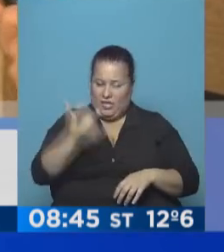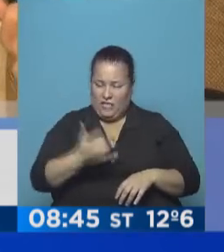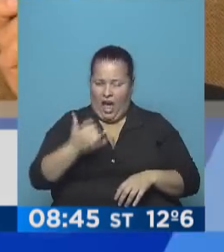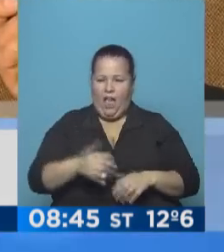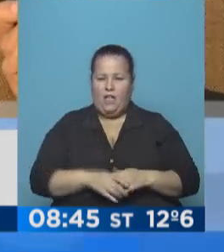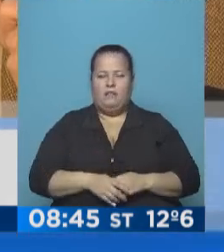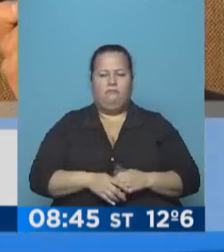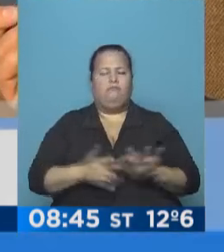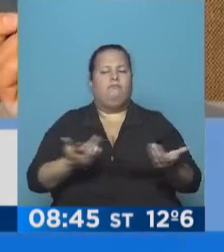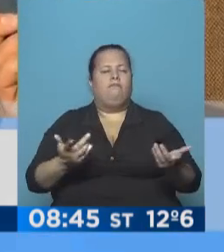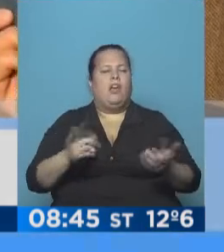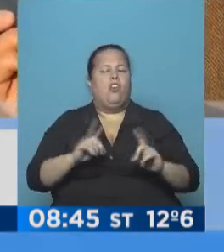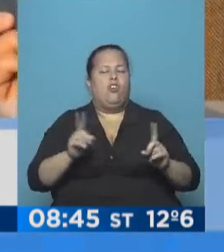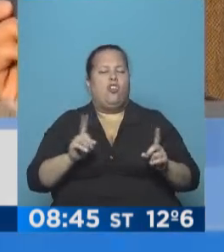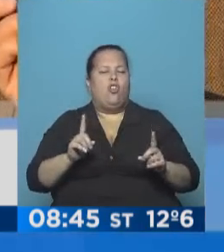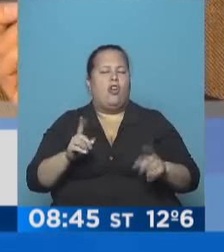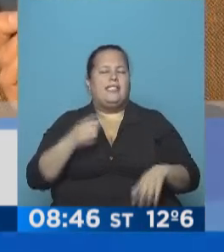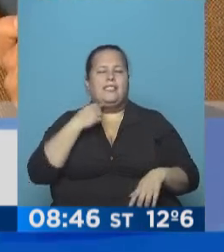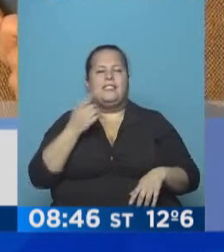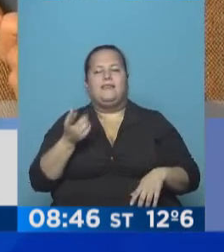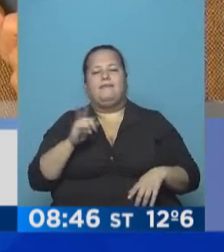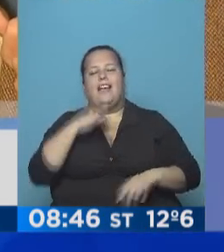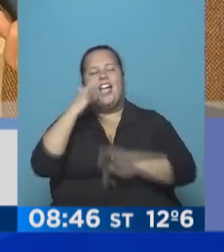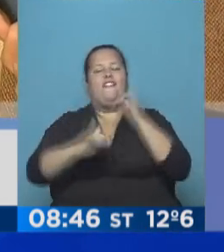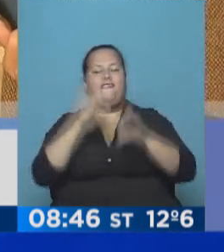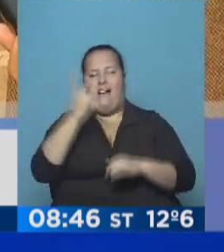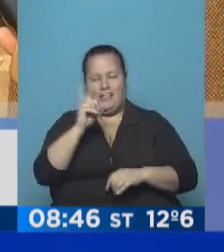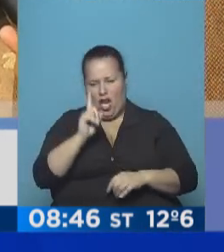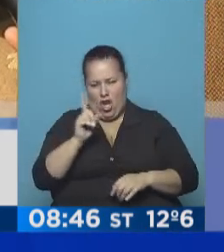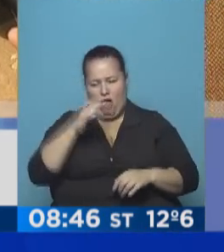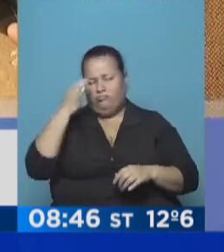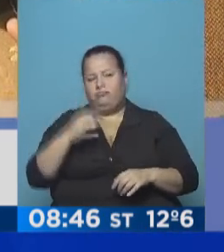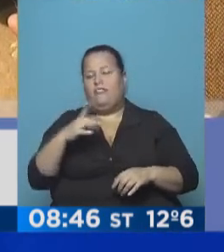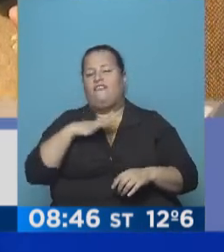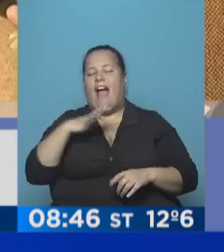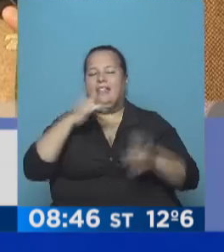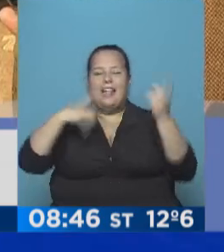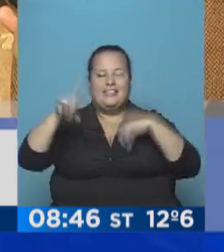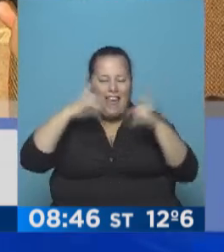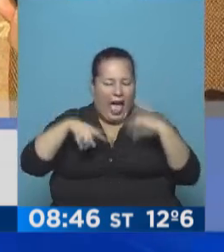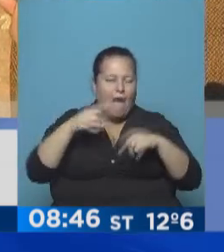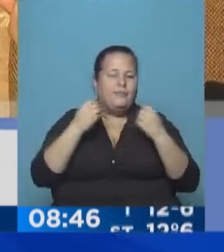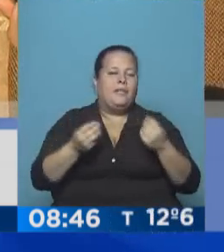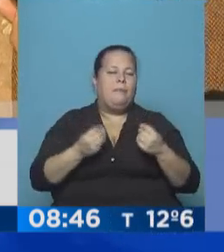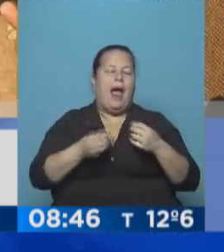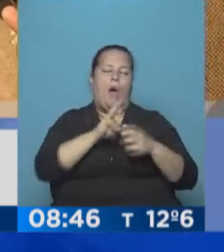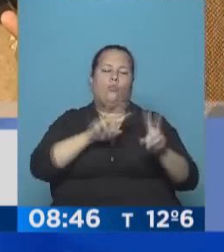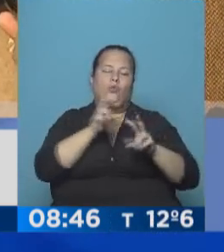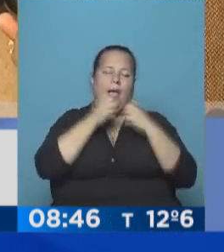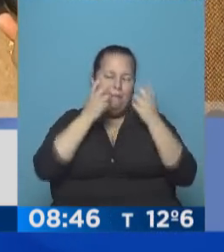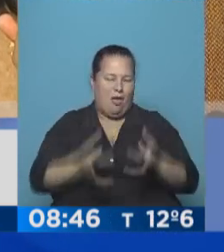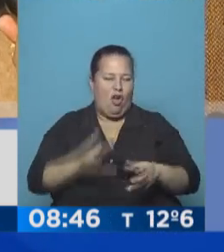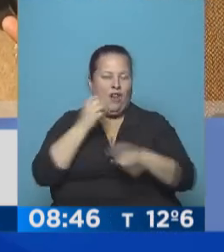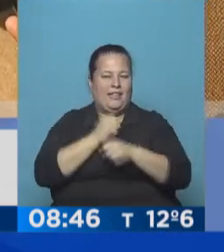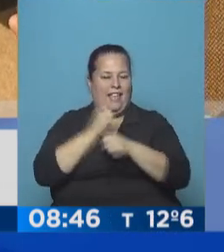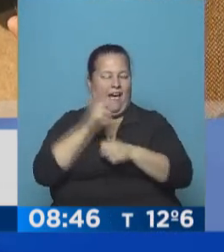se vivieron y que no damos por como una información falsa. Simplemente tal vez no se hizo el trámite como para poder mejorar el